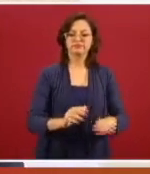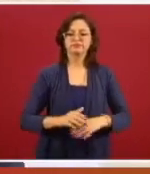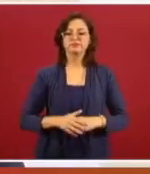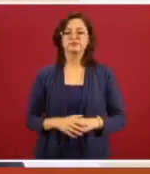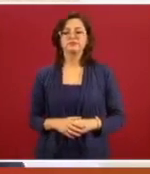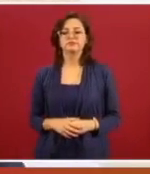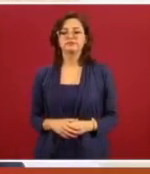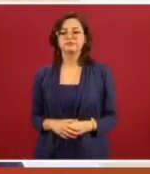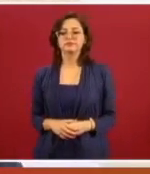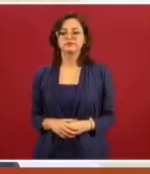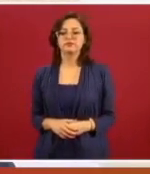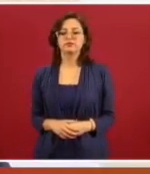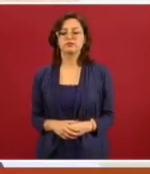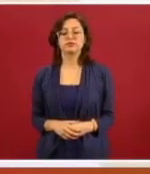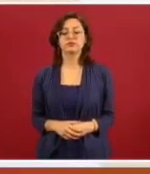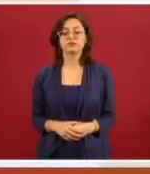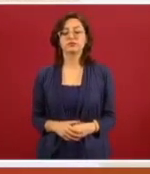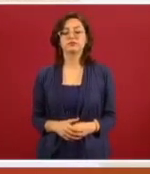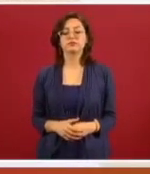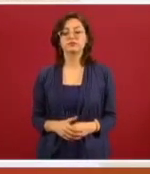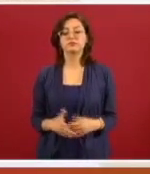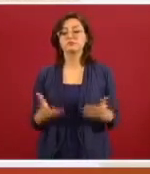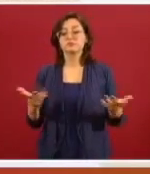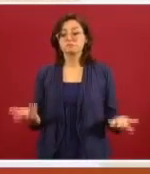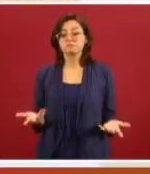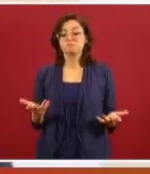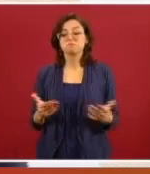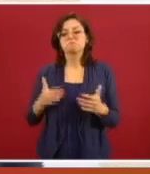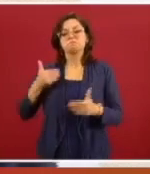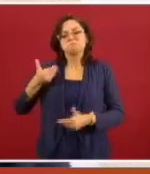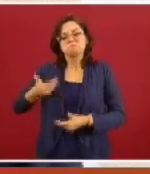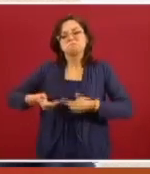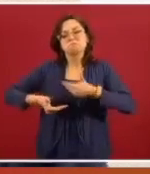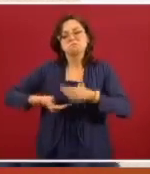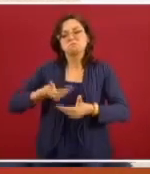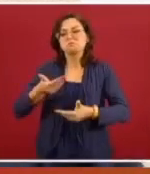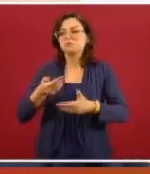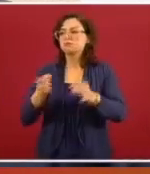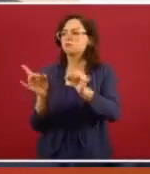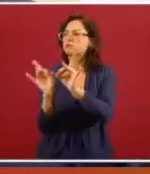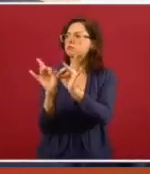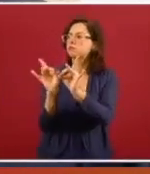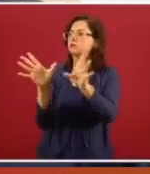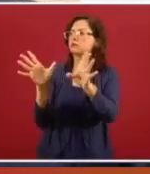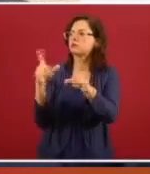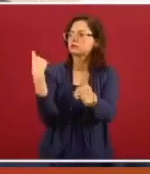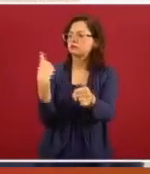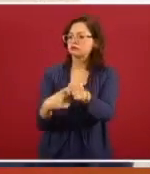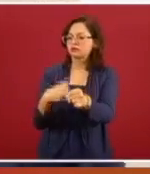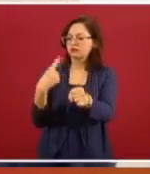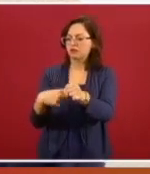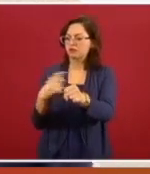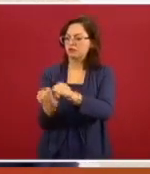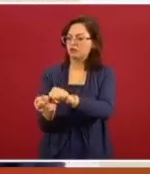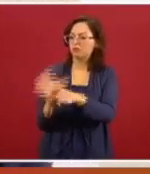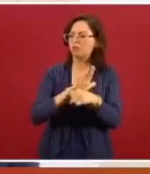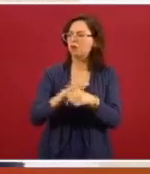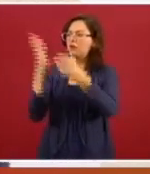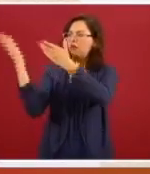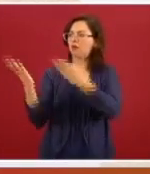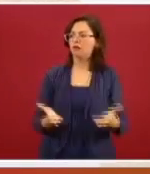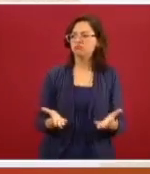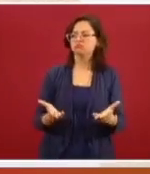modo que cuando nos llegó el coronavirus, ya estábamos trabajando en